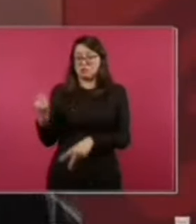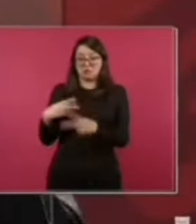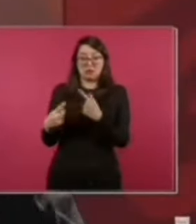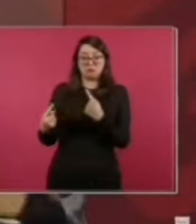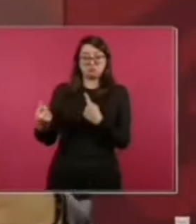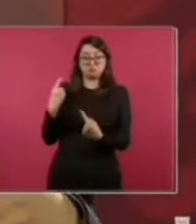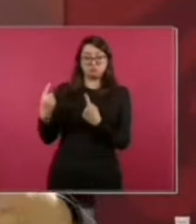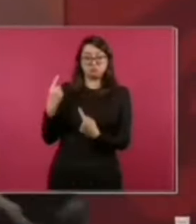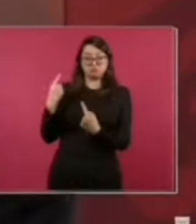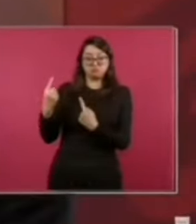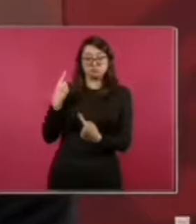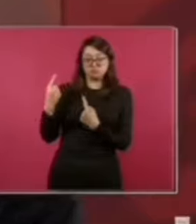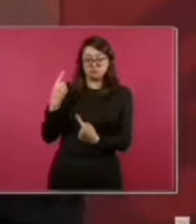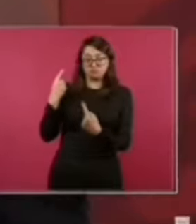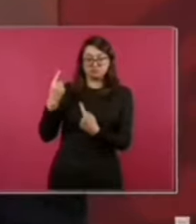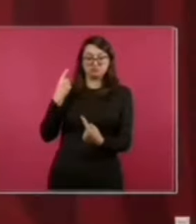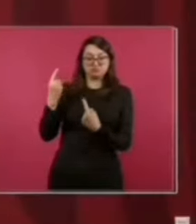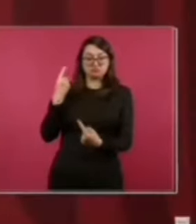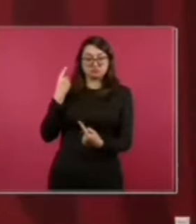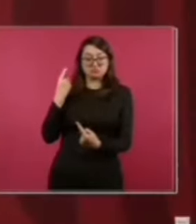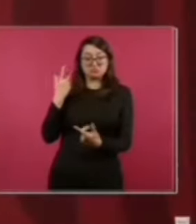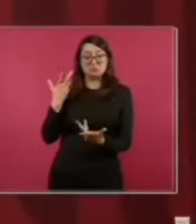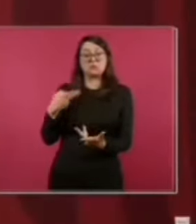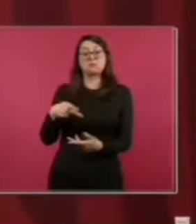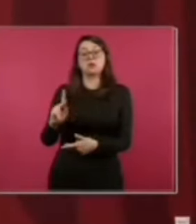Ya cuando vino aquí,